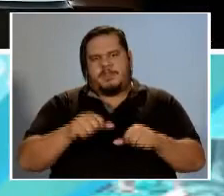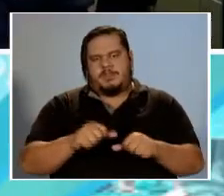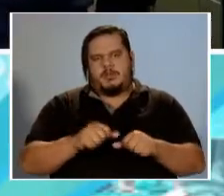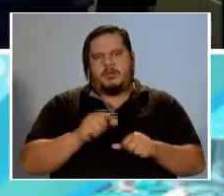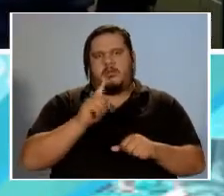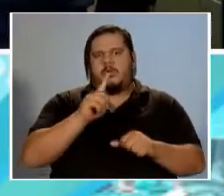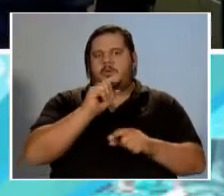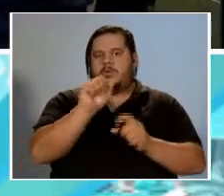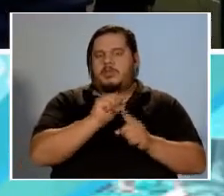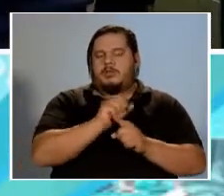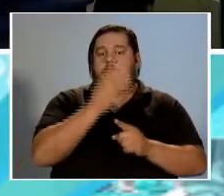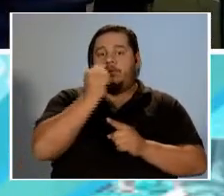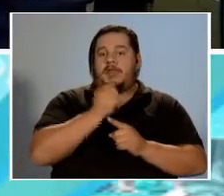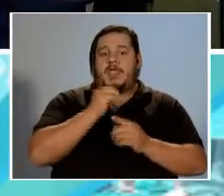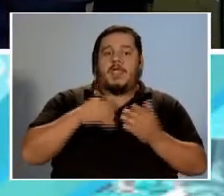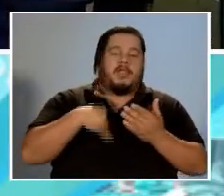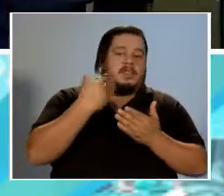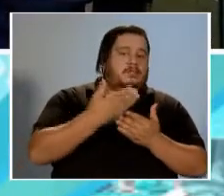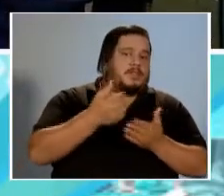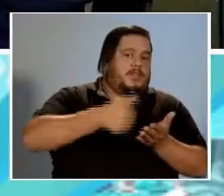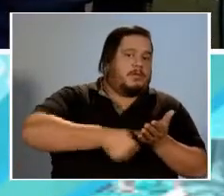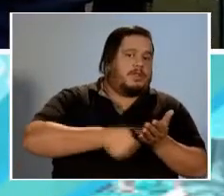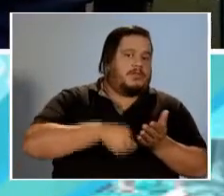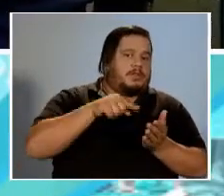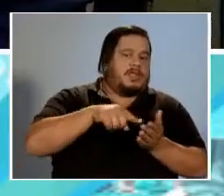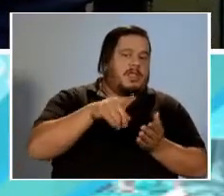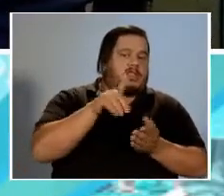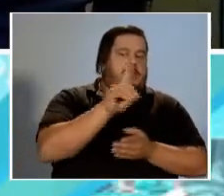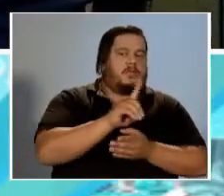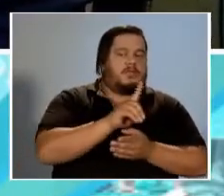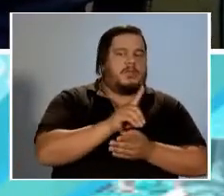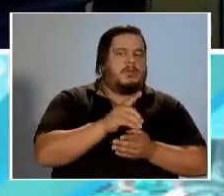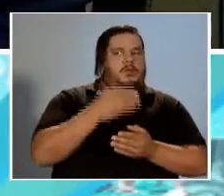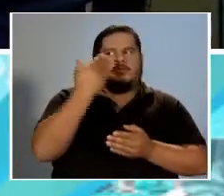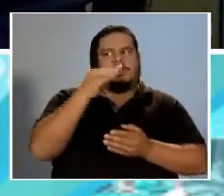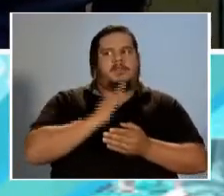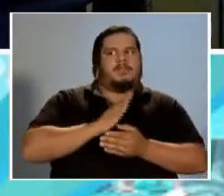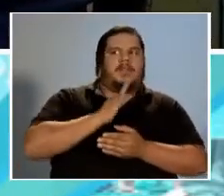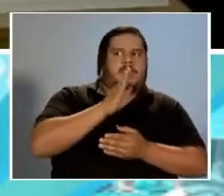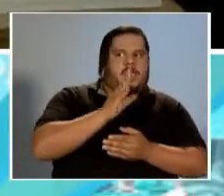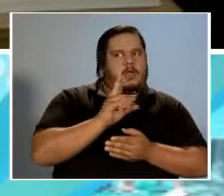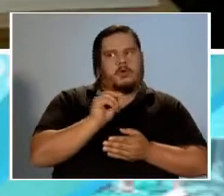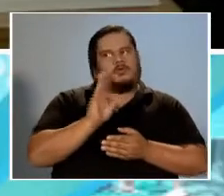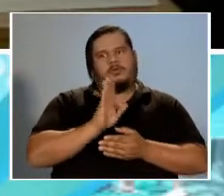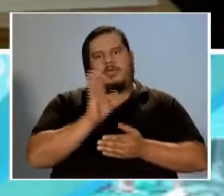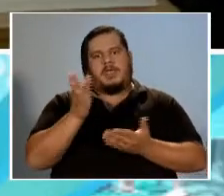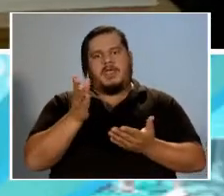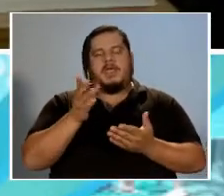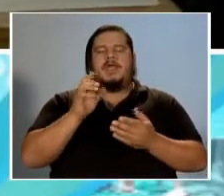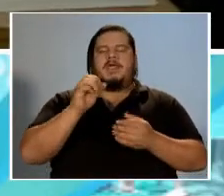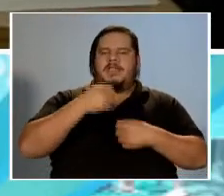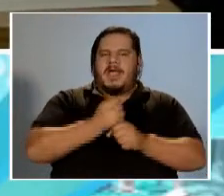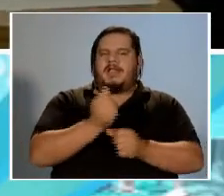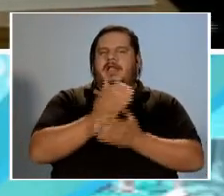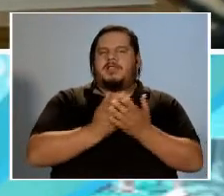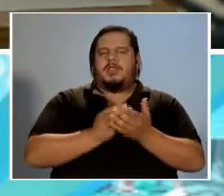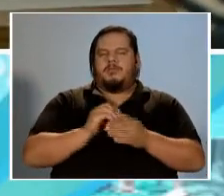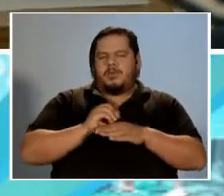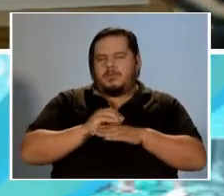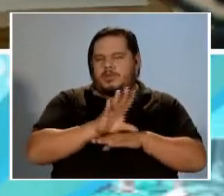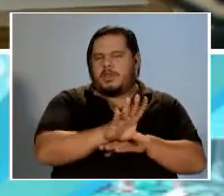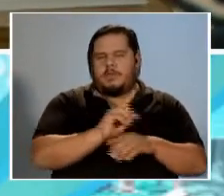es que después de la votación de ese domingo todavía hay una incerteza total de si hay que ir o no. Se pueden ir haciendo algún tipo de proyecciones, pero no tenemos